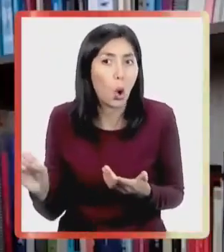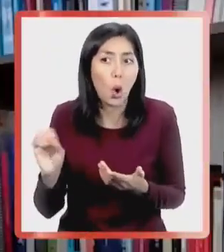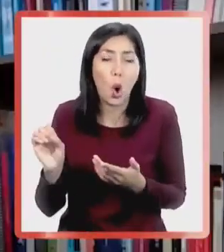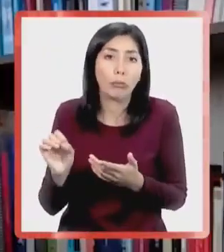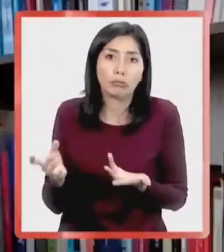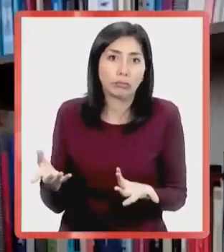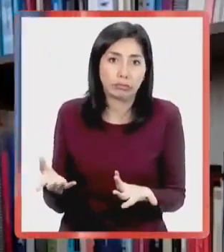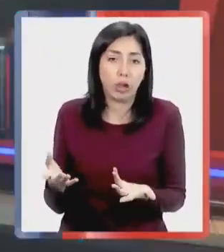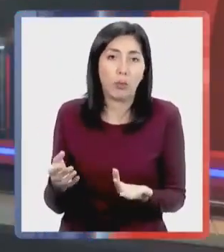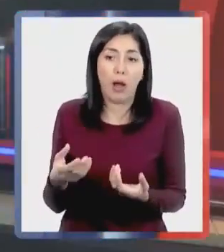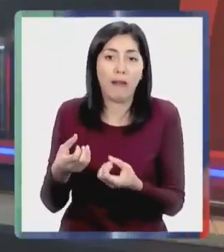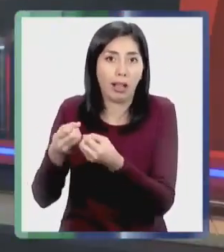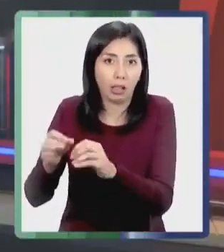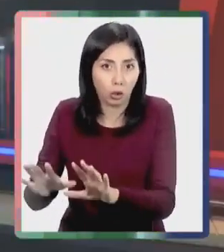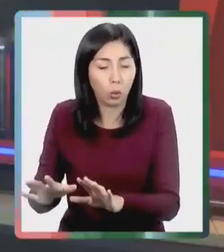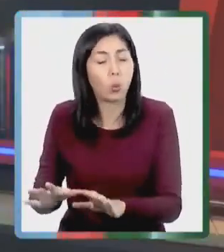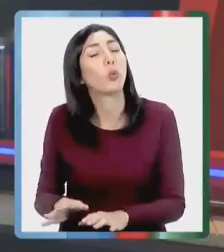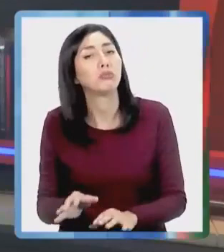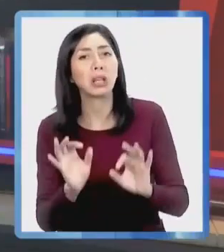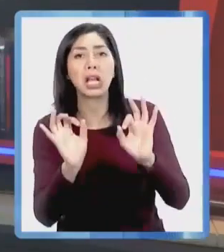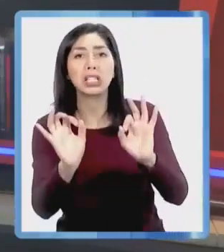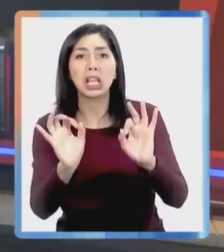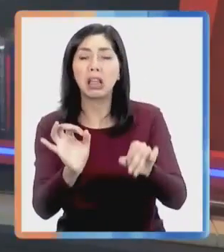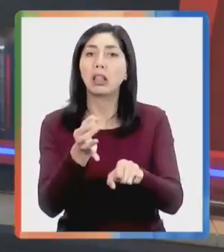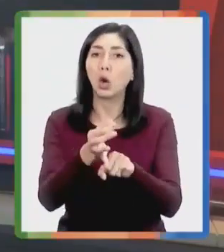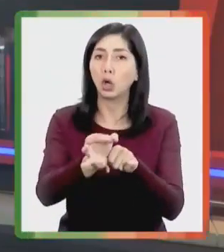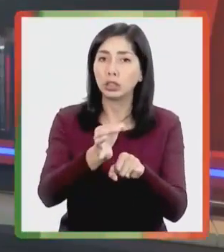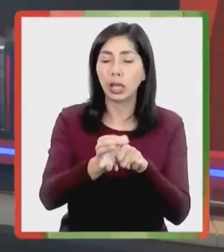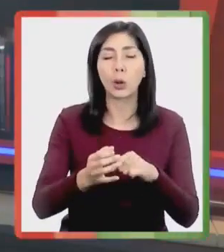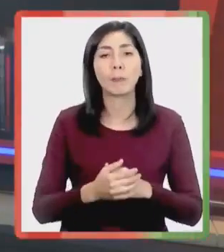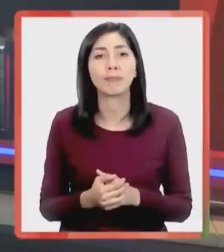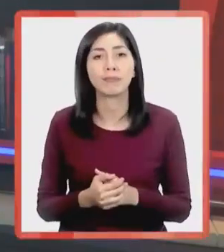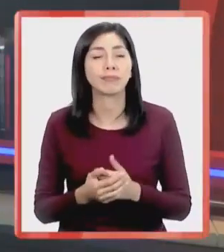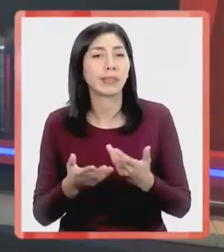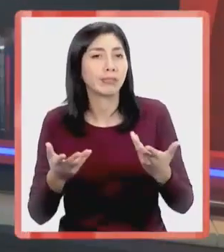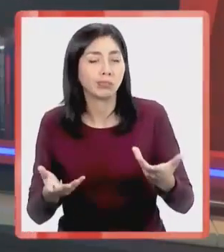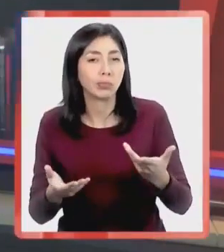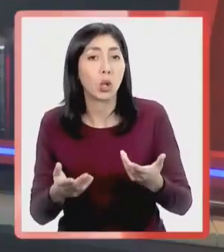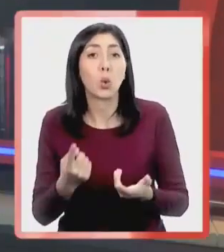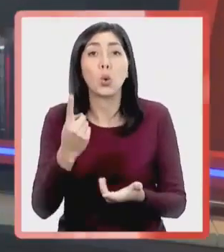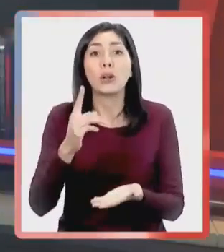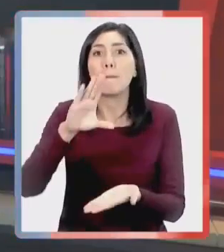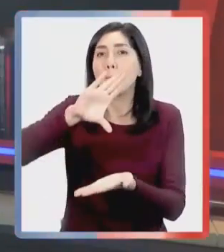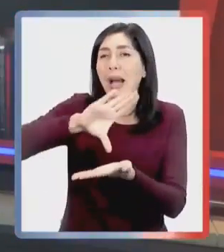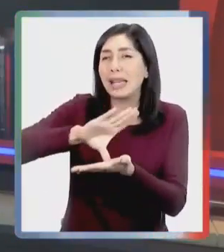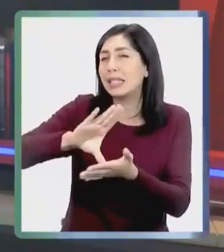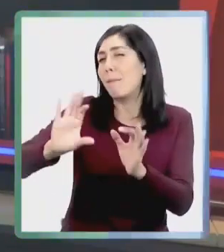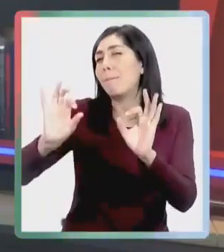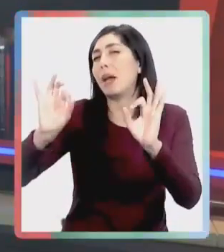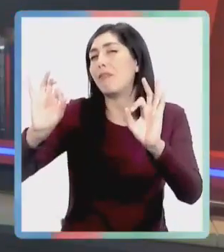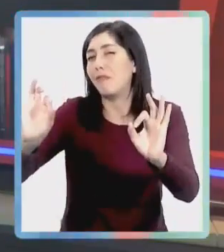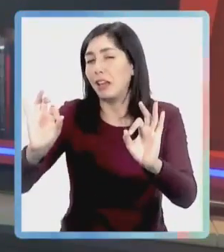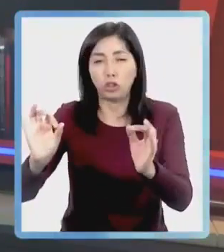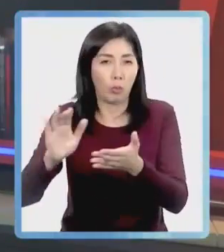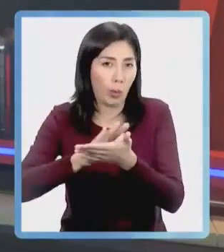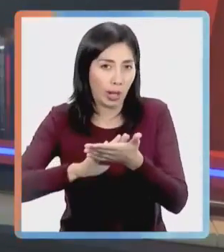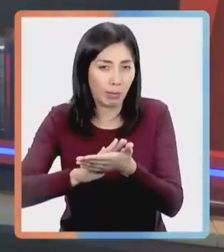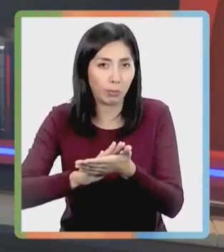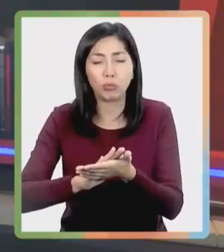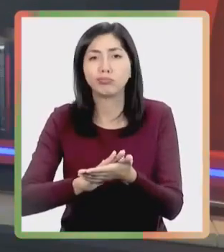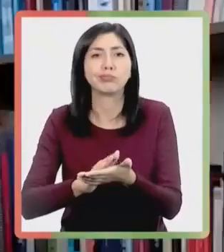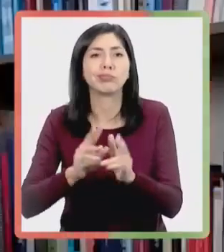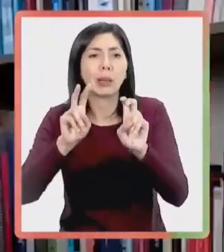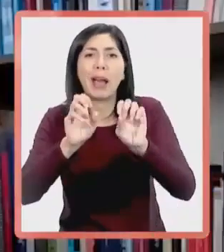menos negligente. Excelentes consejos. ¿Y qué es lo que deberíamos esperar en un mundo y en un país ideal de la educación que reciben los